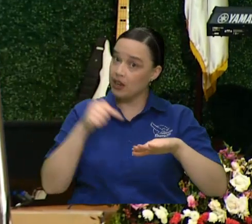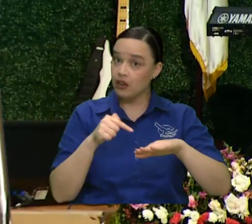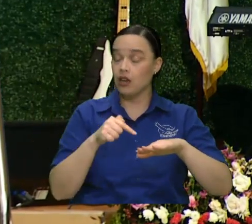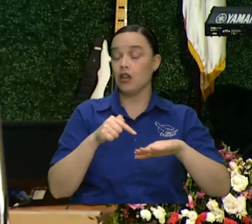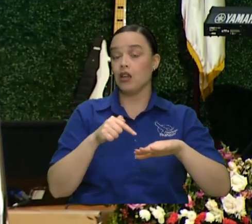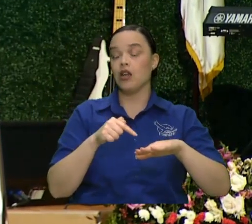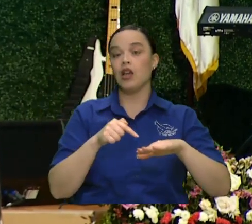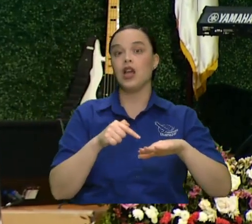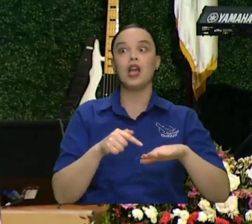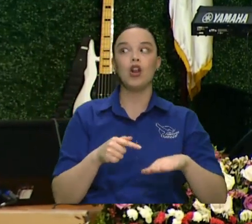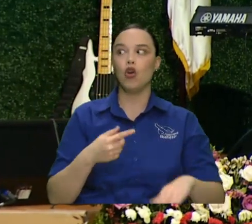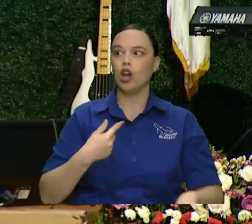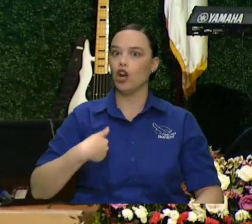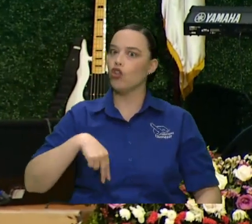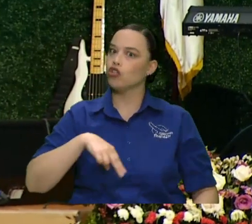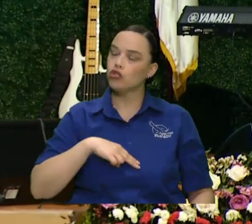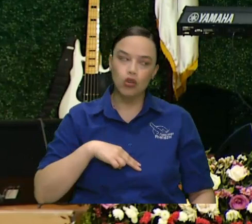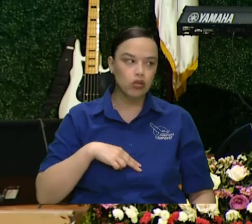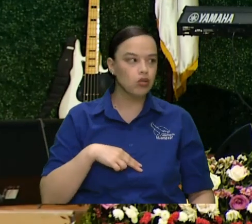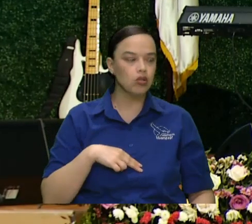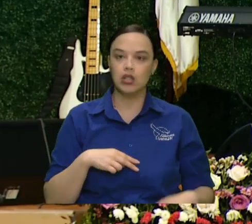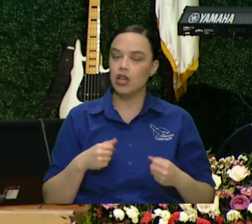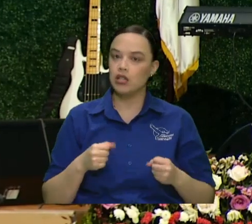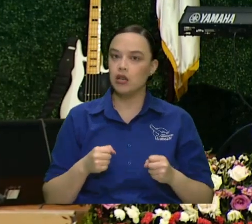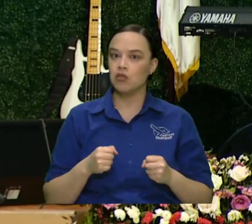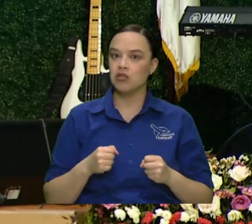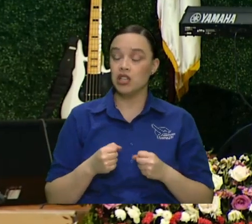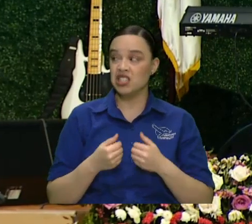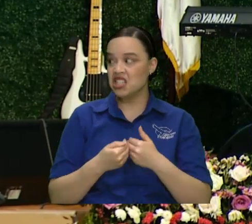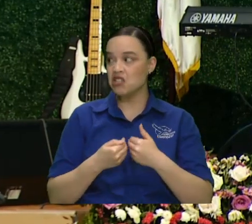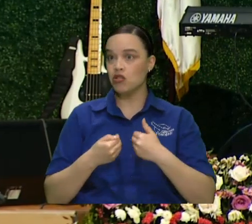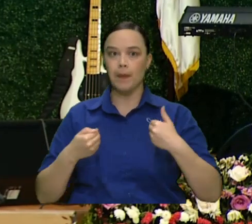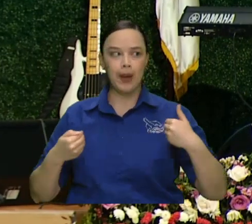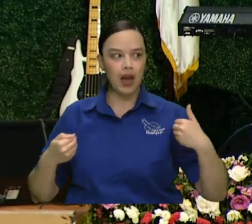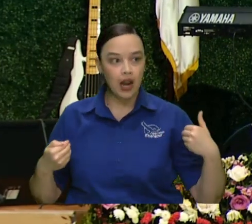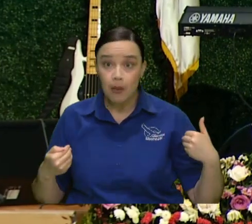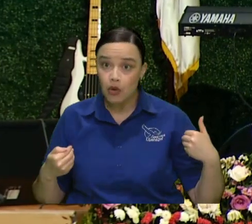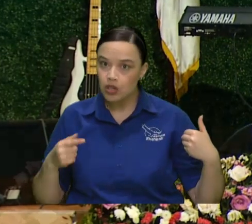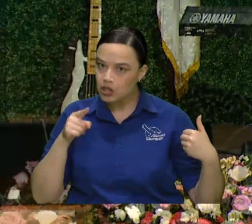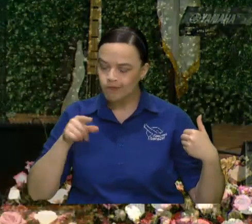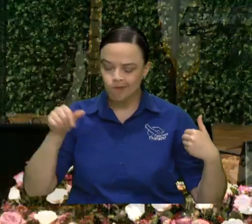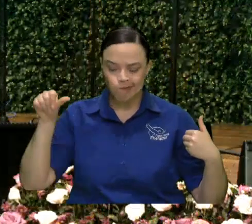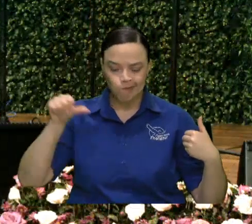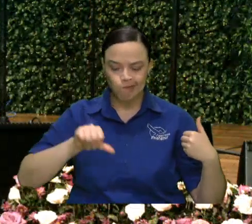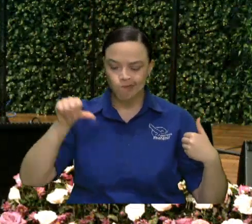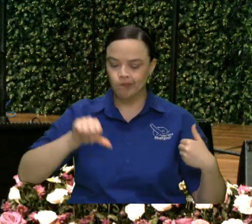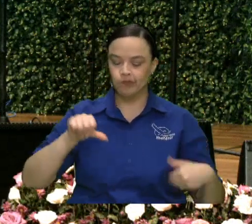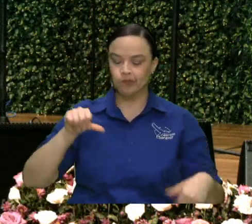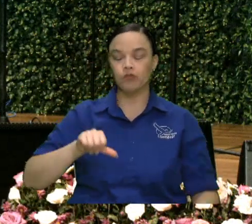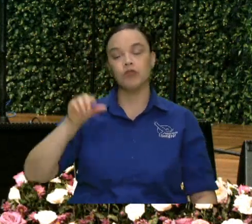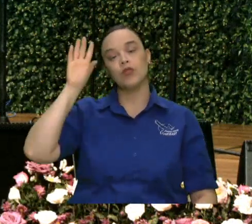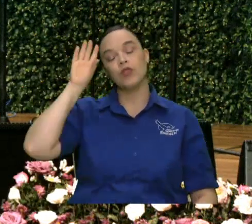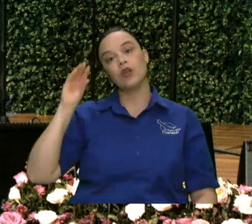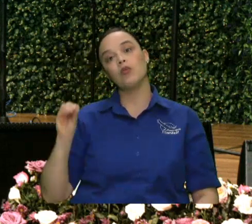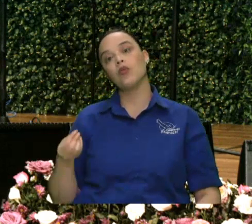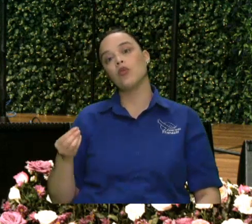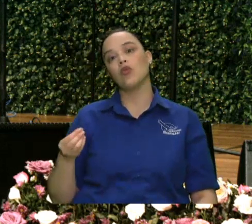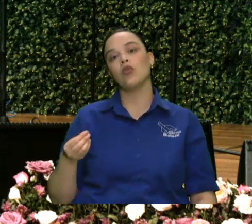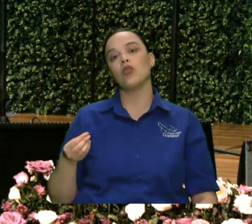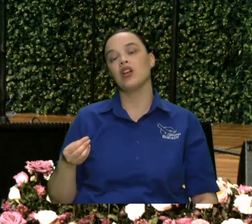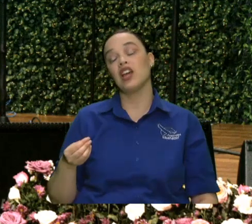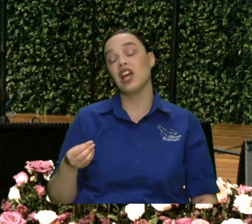lo que hacemos en lugar de unirnos con nuestra pareja es que nos distanciamos y eso es peor porque ellos vienen y se